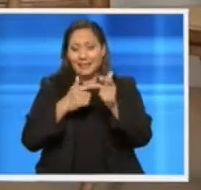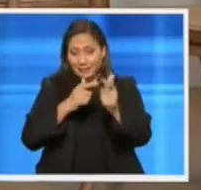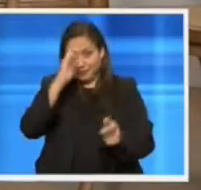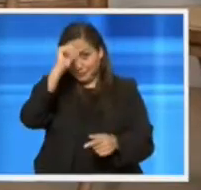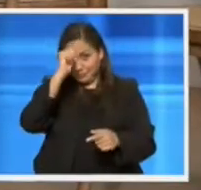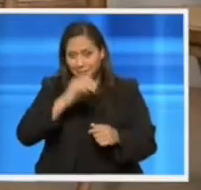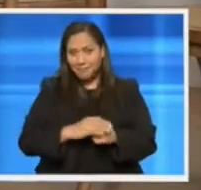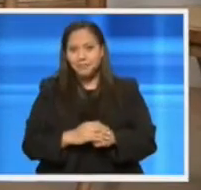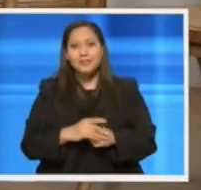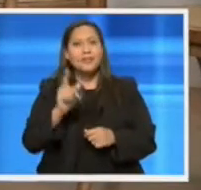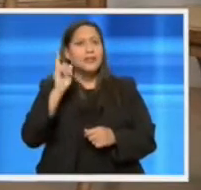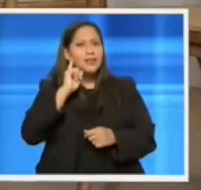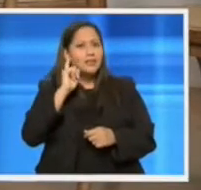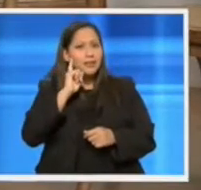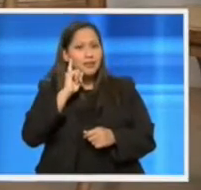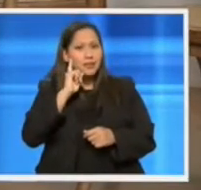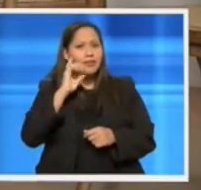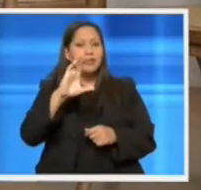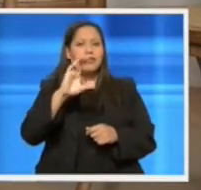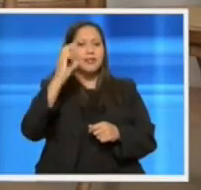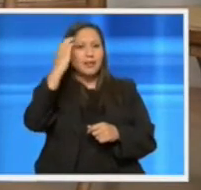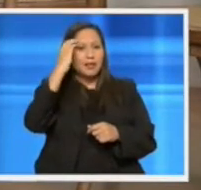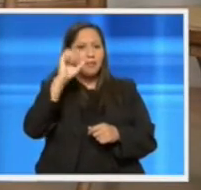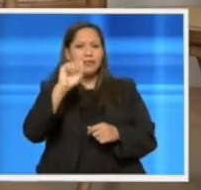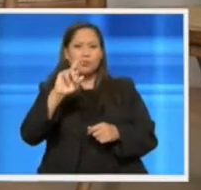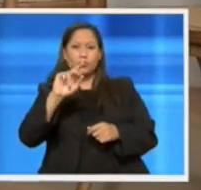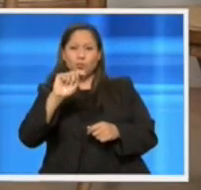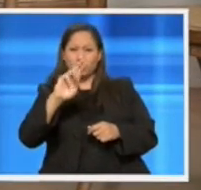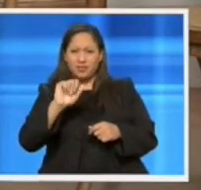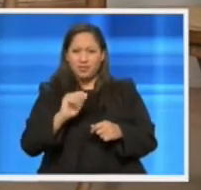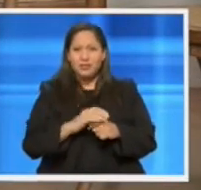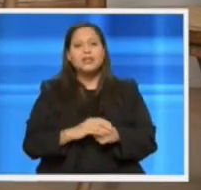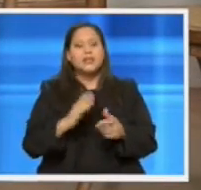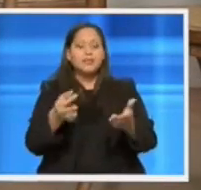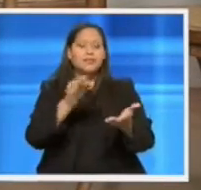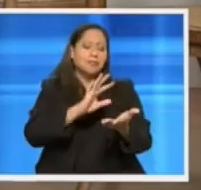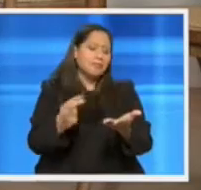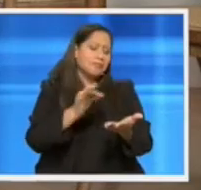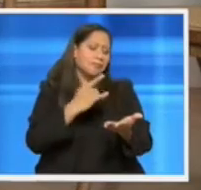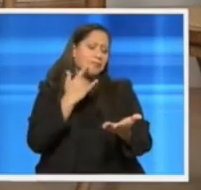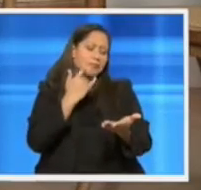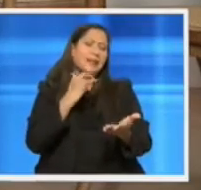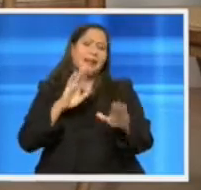parece? ¿Has escuchado hablar del Kama Sutra? Sí, Sí. una ojeada de repente. Ah, lo